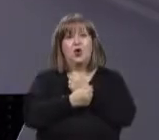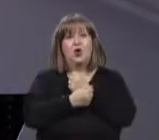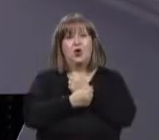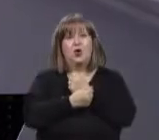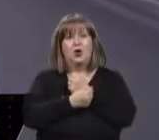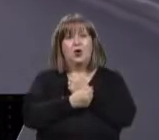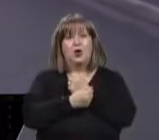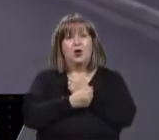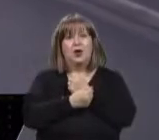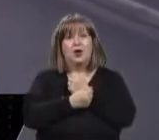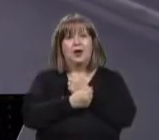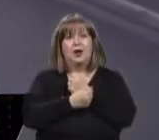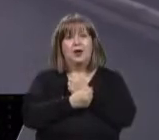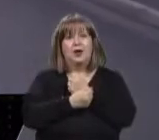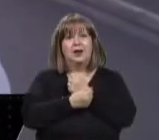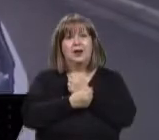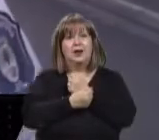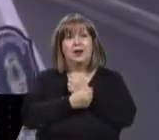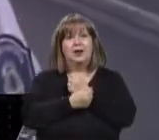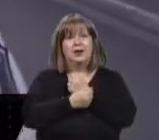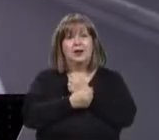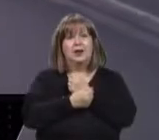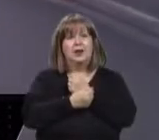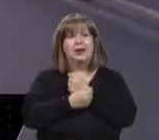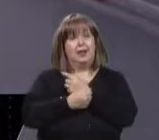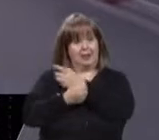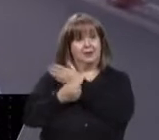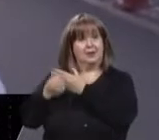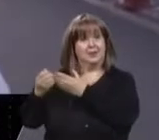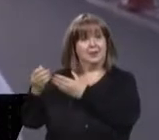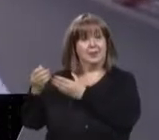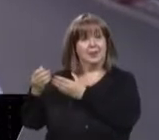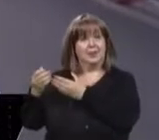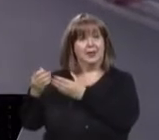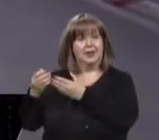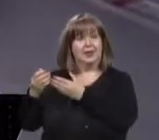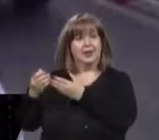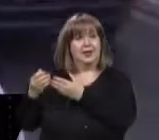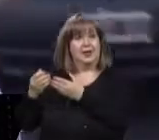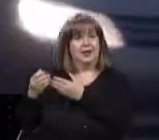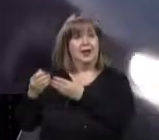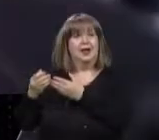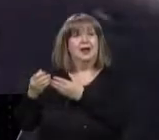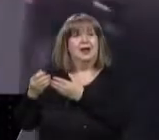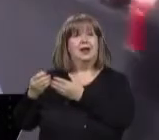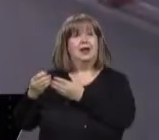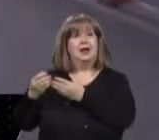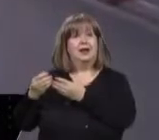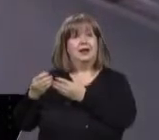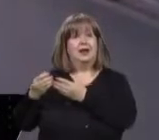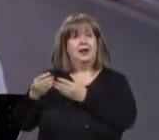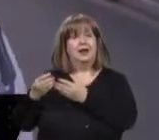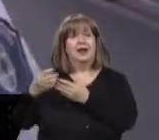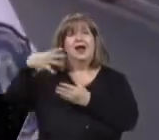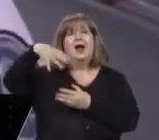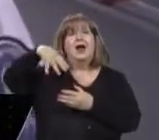La persona, o sea, el humano no persona debe ir, porque no se le catalogó más ahora como mascota. ¿Me enteré? ¿De verdad? Sí, me acabo de